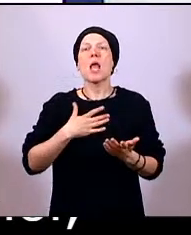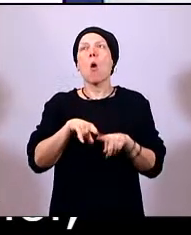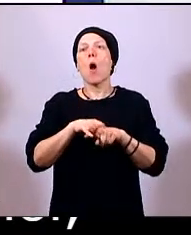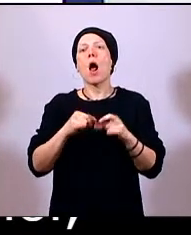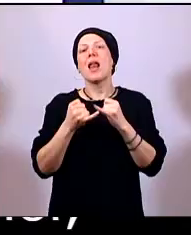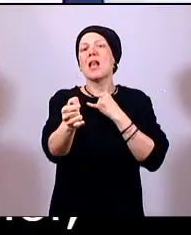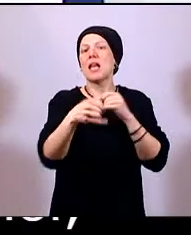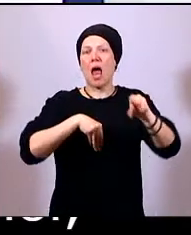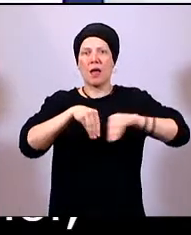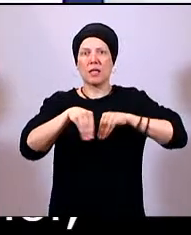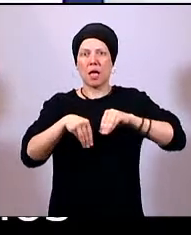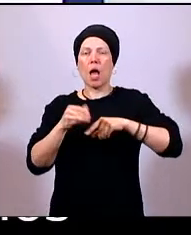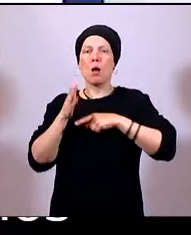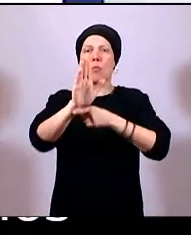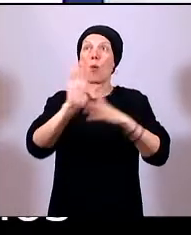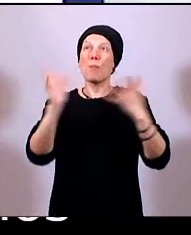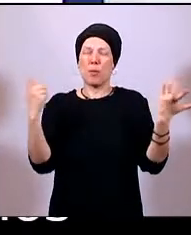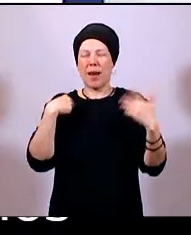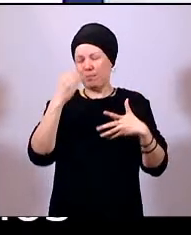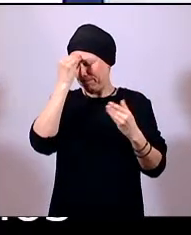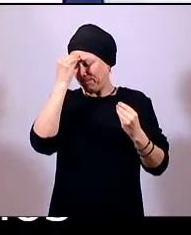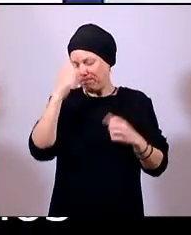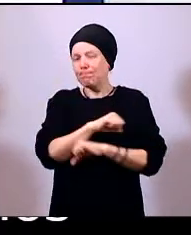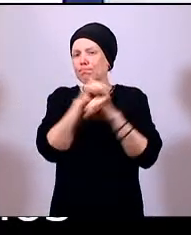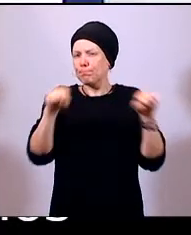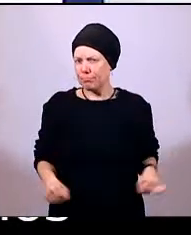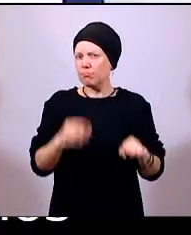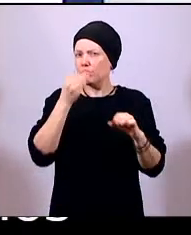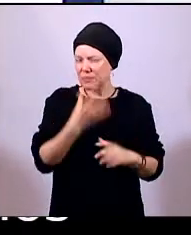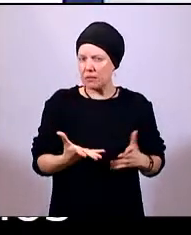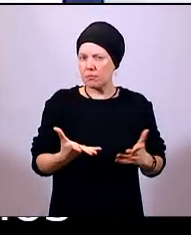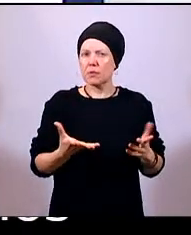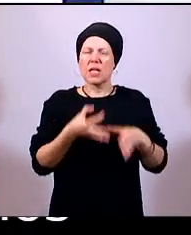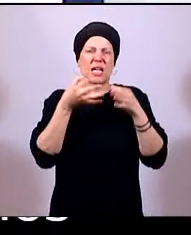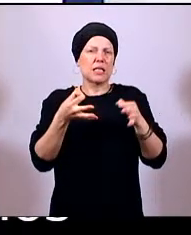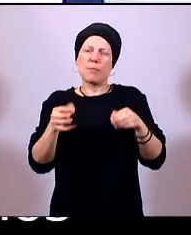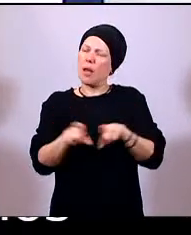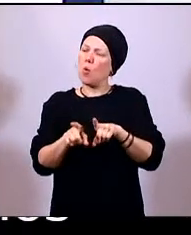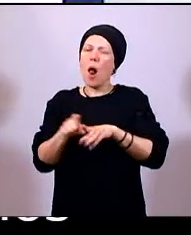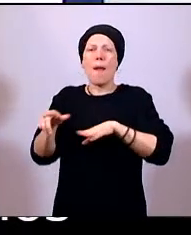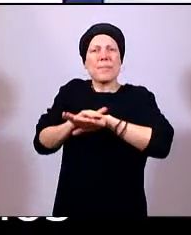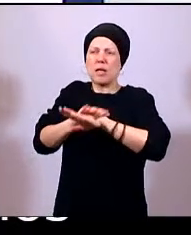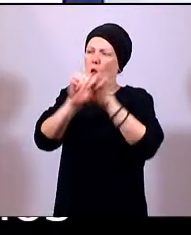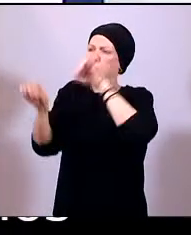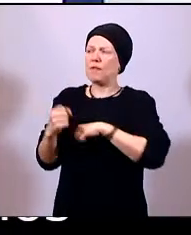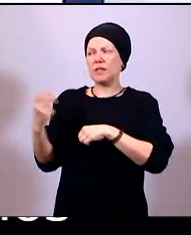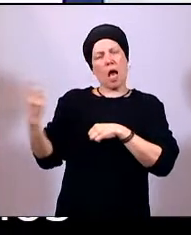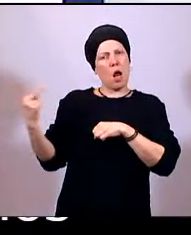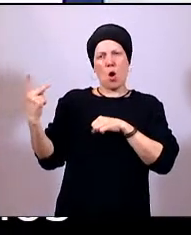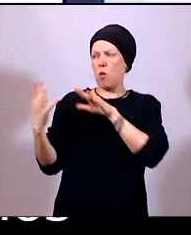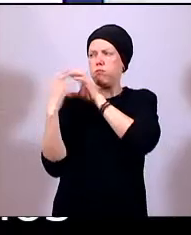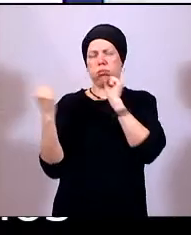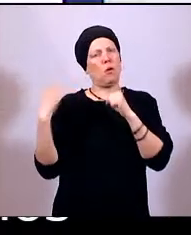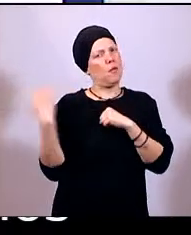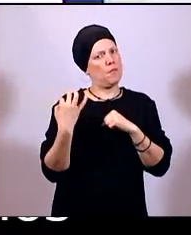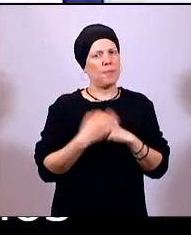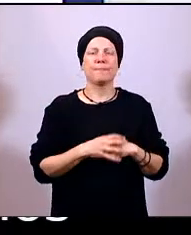estratégicas marcadas, pero para aterrizarlo bien tenemos que siempre ir de la mano del Ministerio de Defensa y de los diferentes actores.